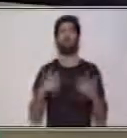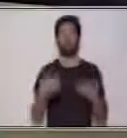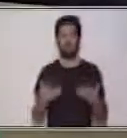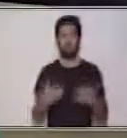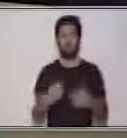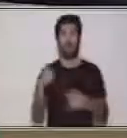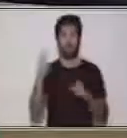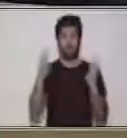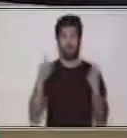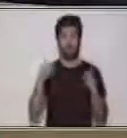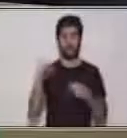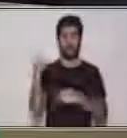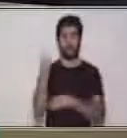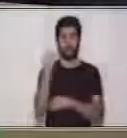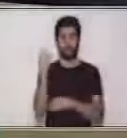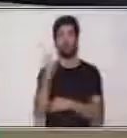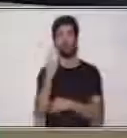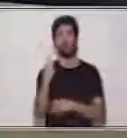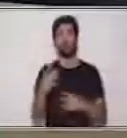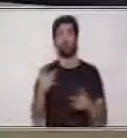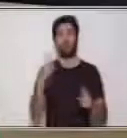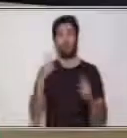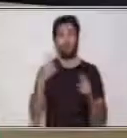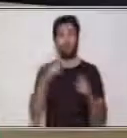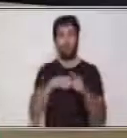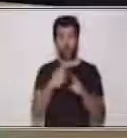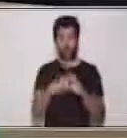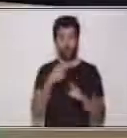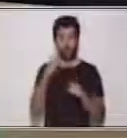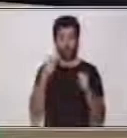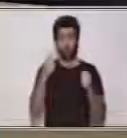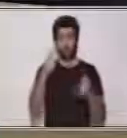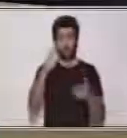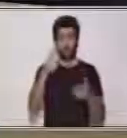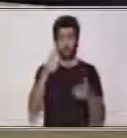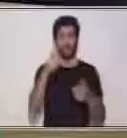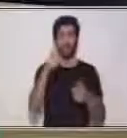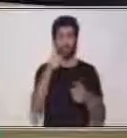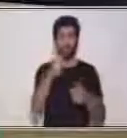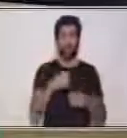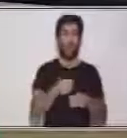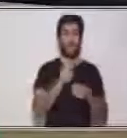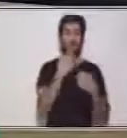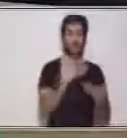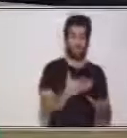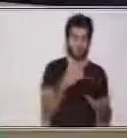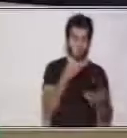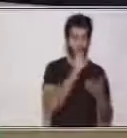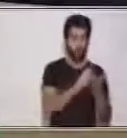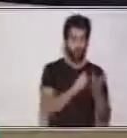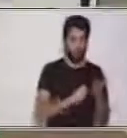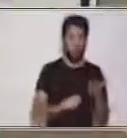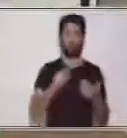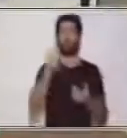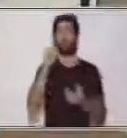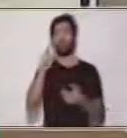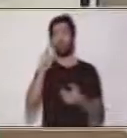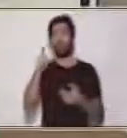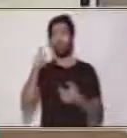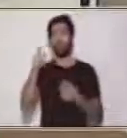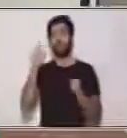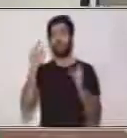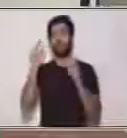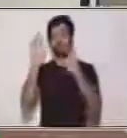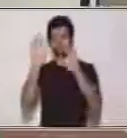un tema importante al momento de redactar tus expresiones, tus textos. En una sesión anterior